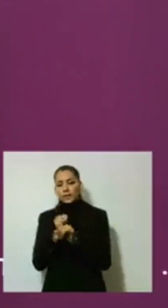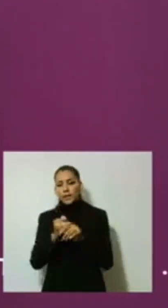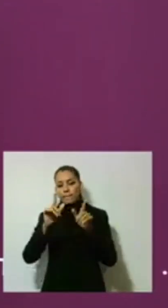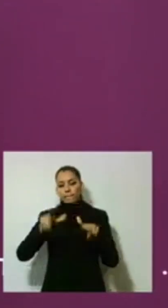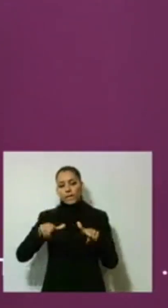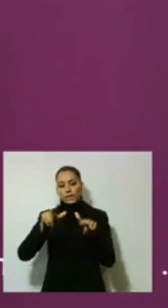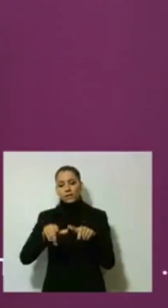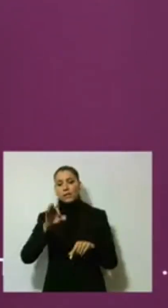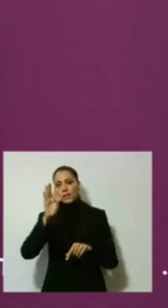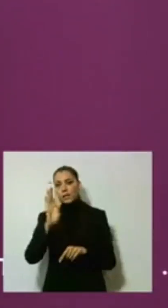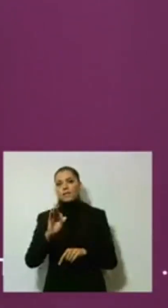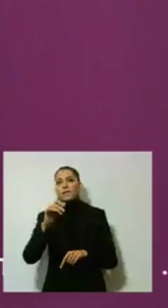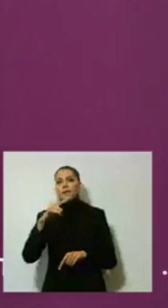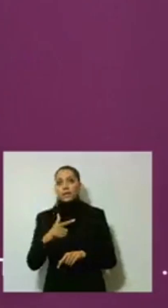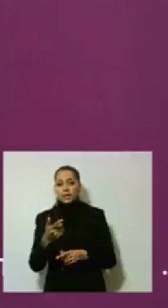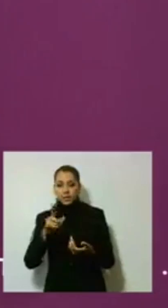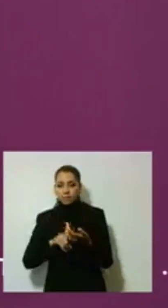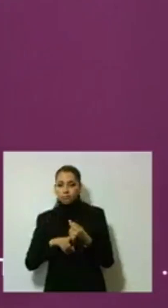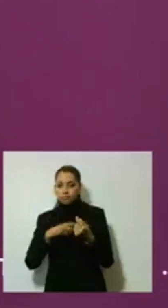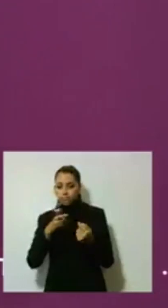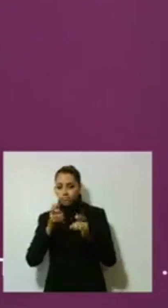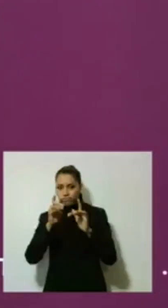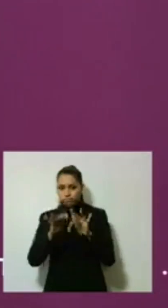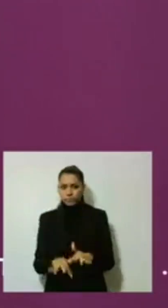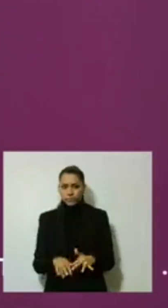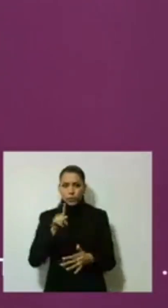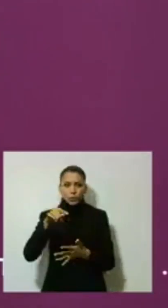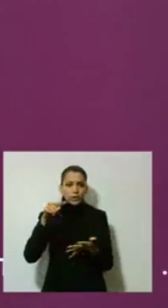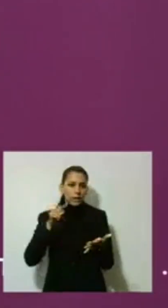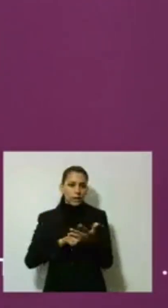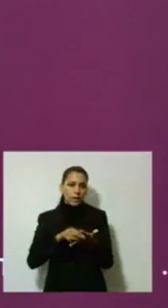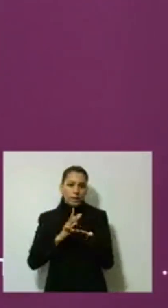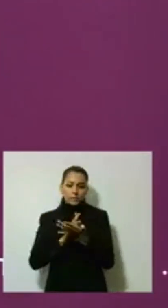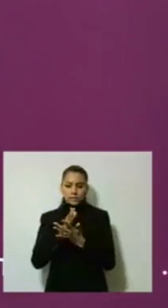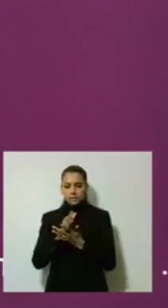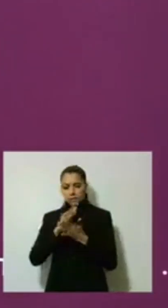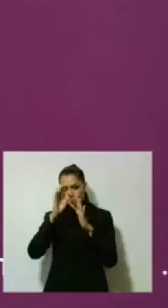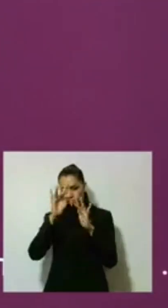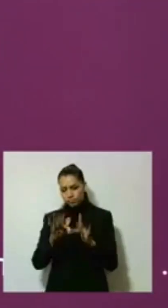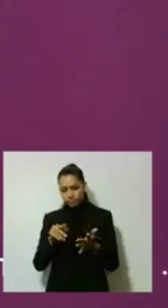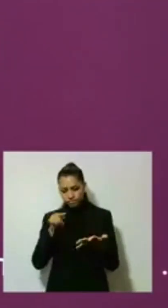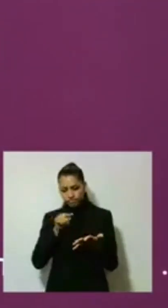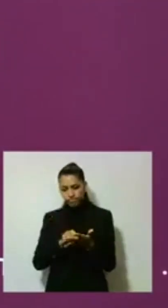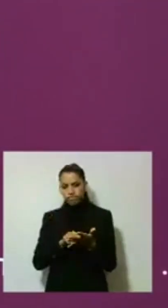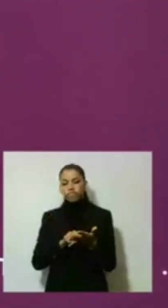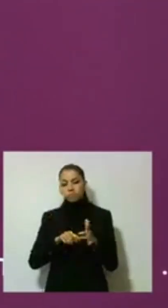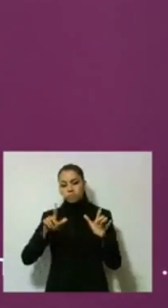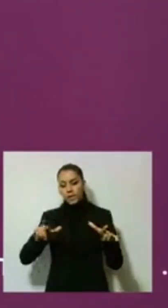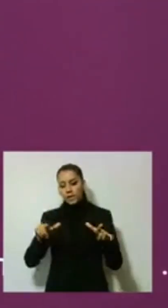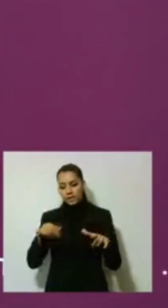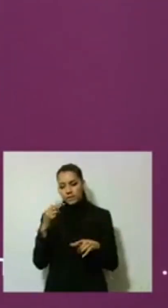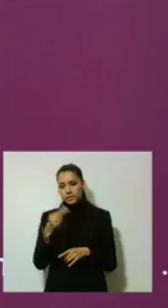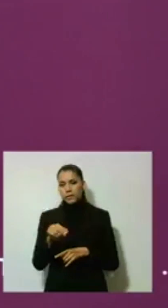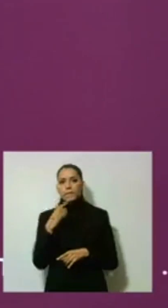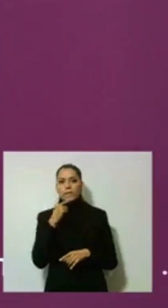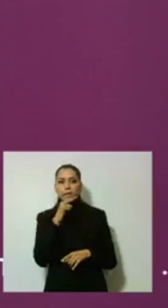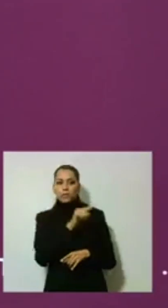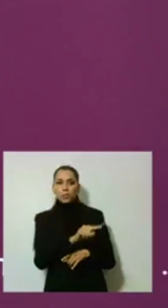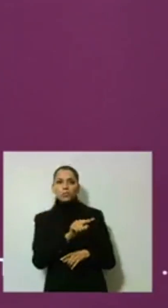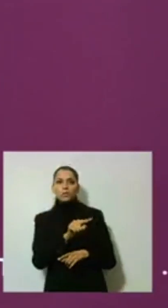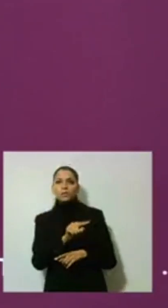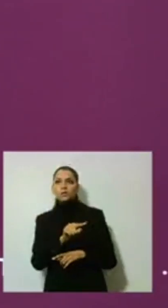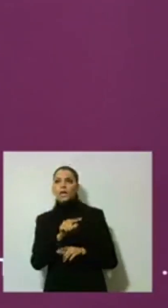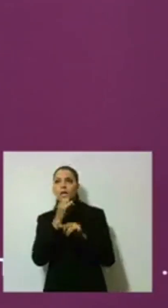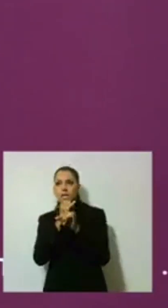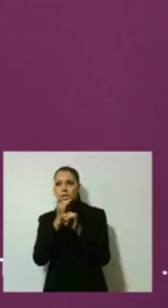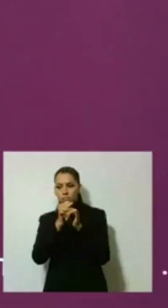página de la Fiscalía, una liga de acceso a una plataforma que se llama Denuncia en Línea,